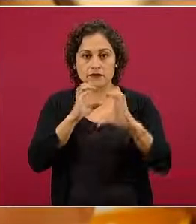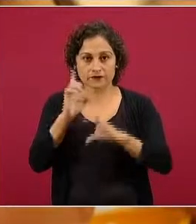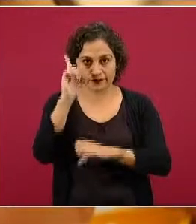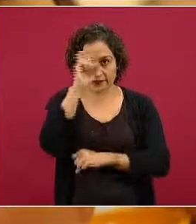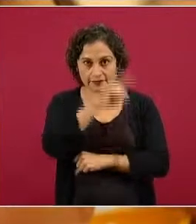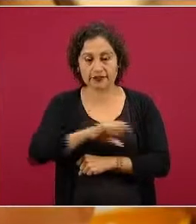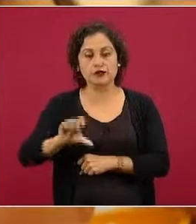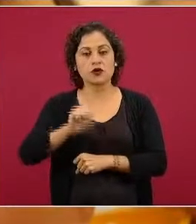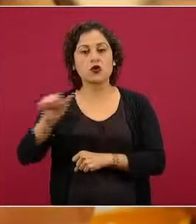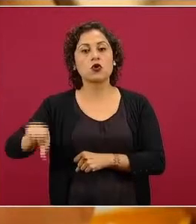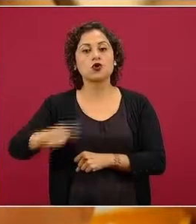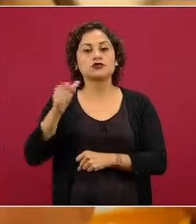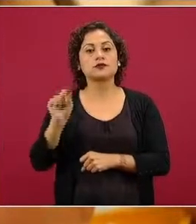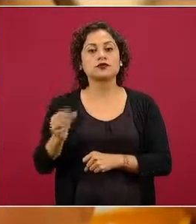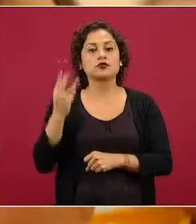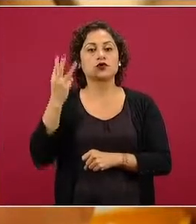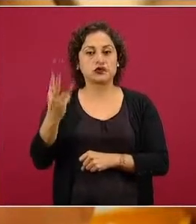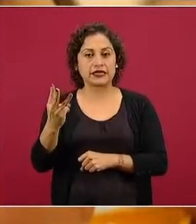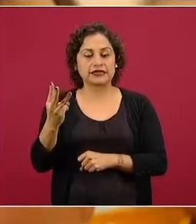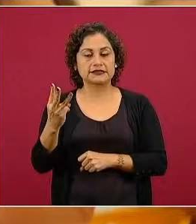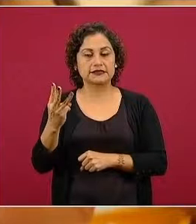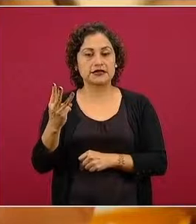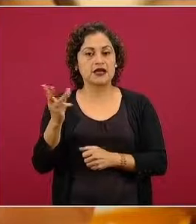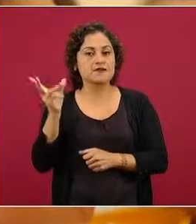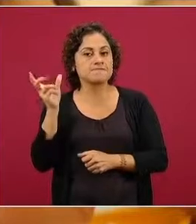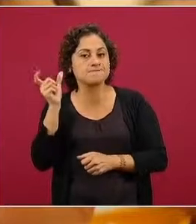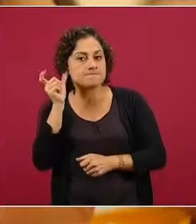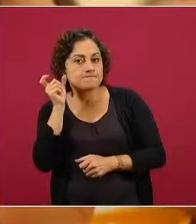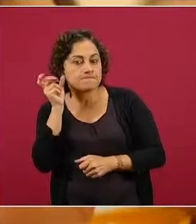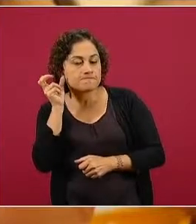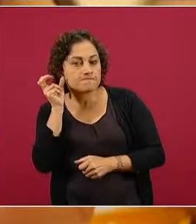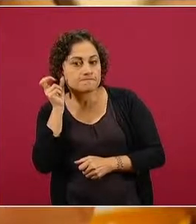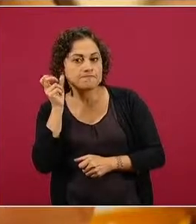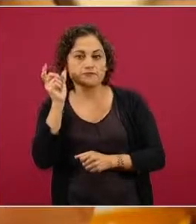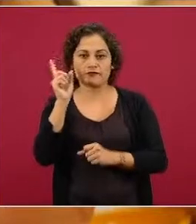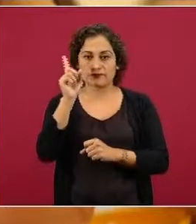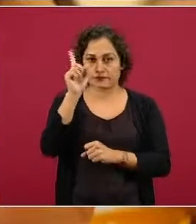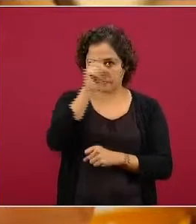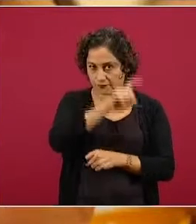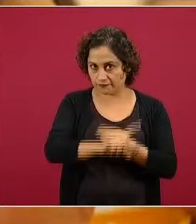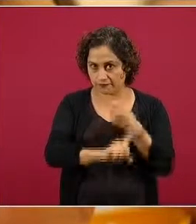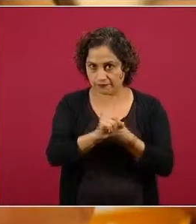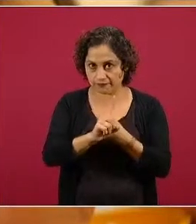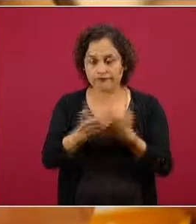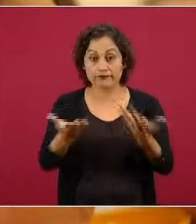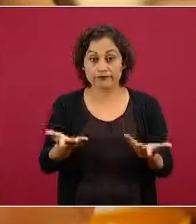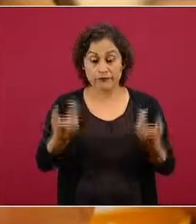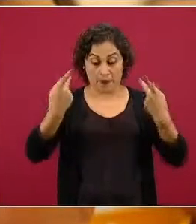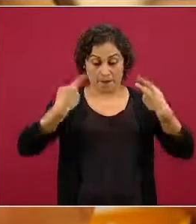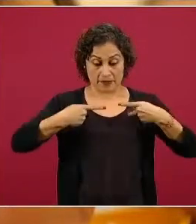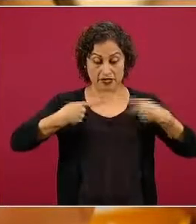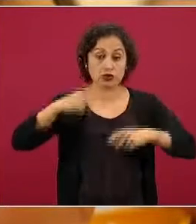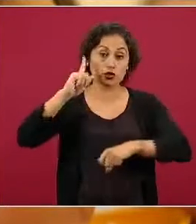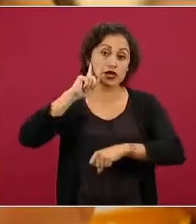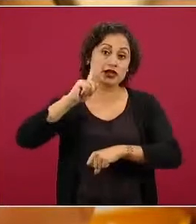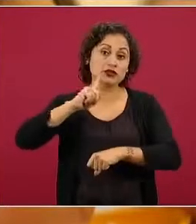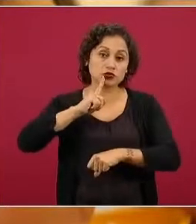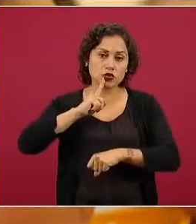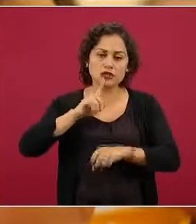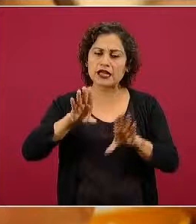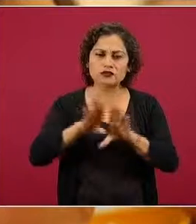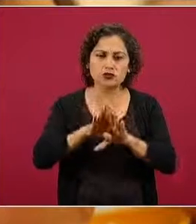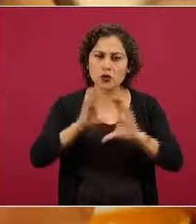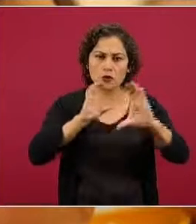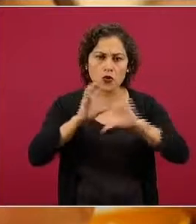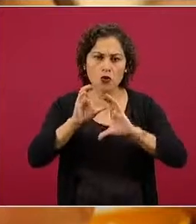el 11.3% dificultad para escuchar. Las personas sordas hablan con sus